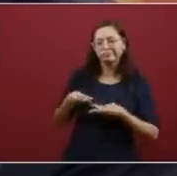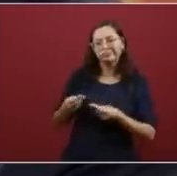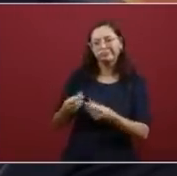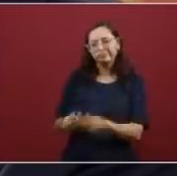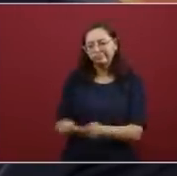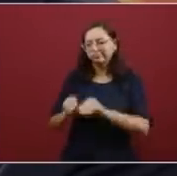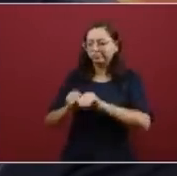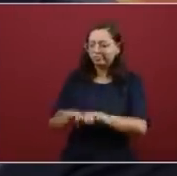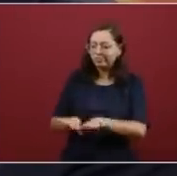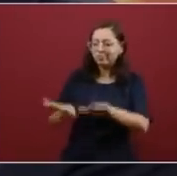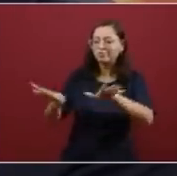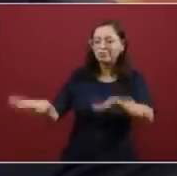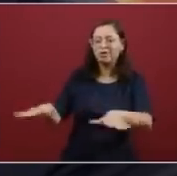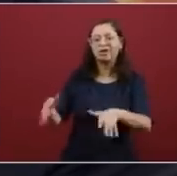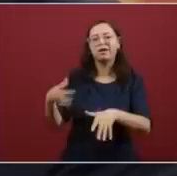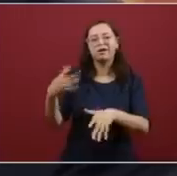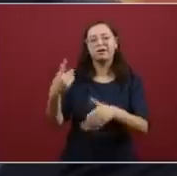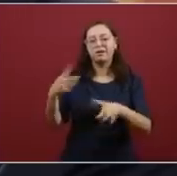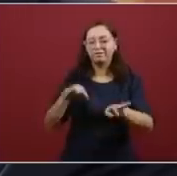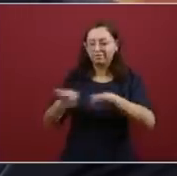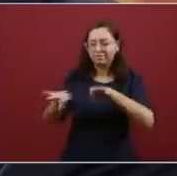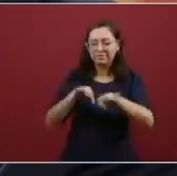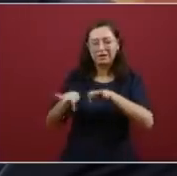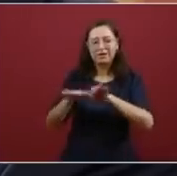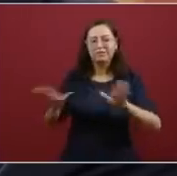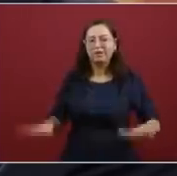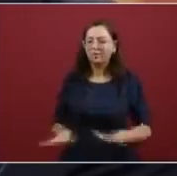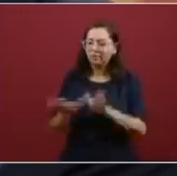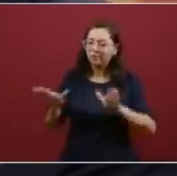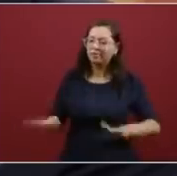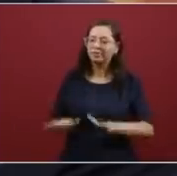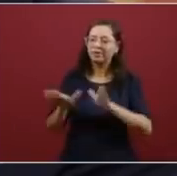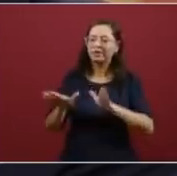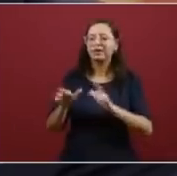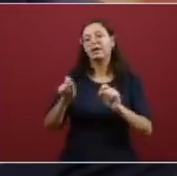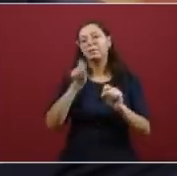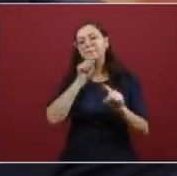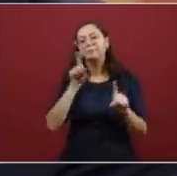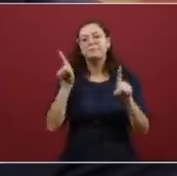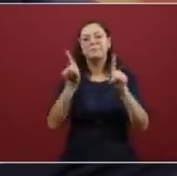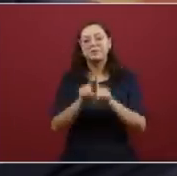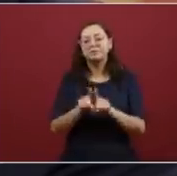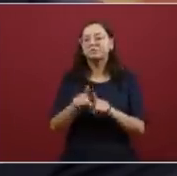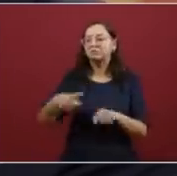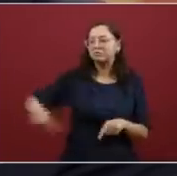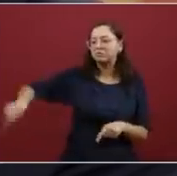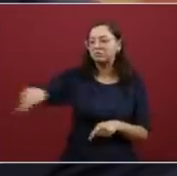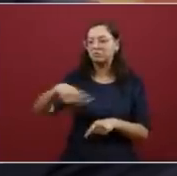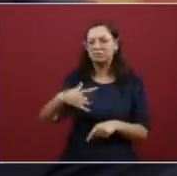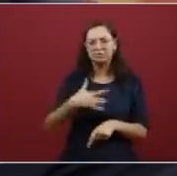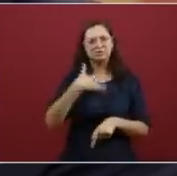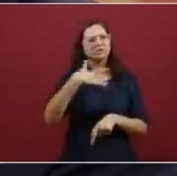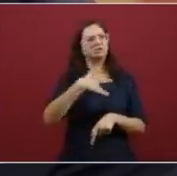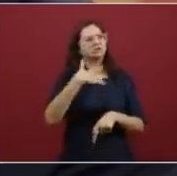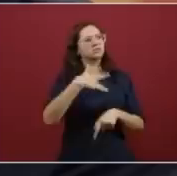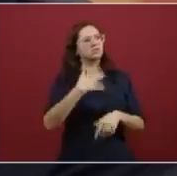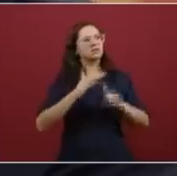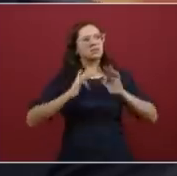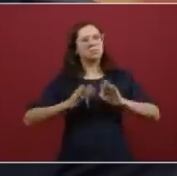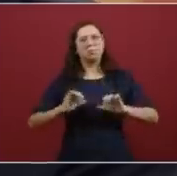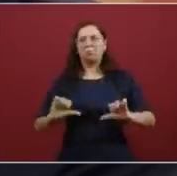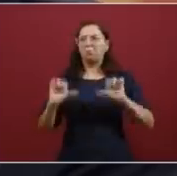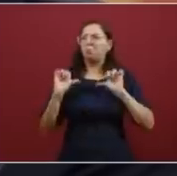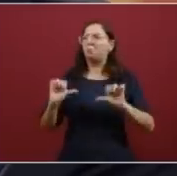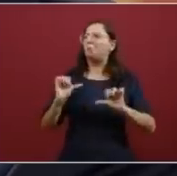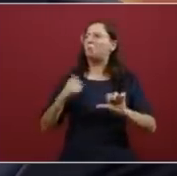crear empleos y para que la gente no tenga necesidad de